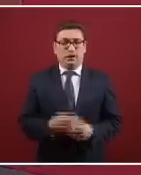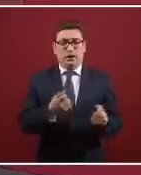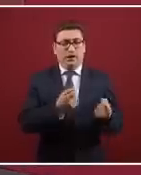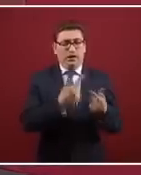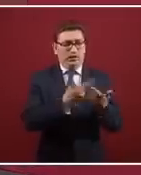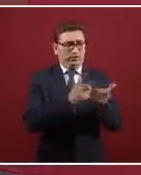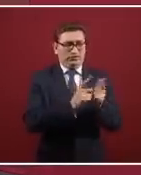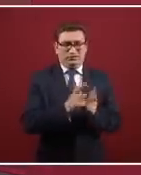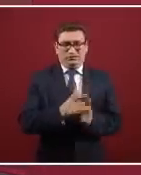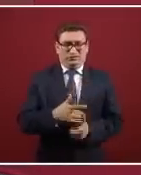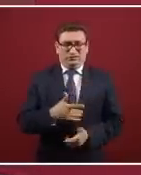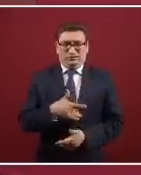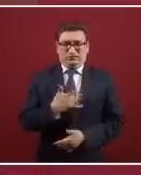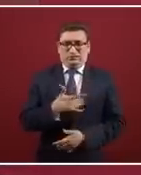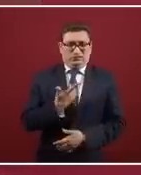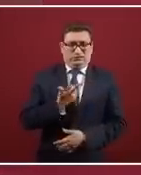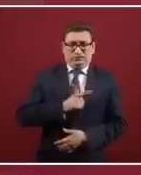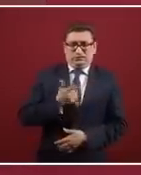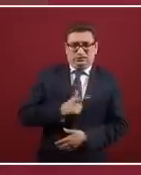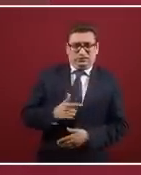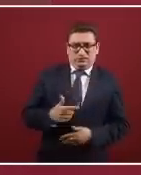reacciones,